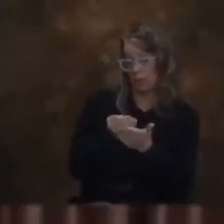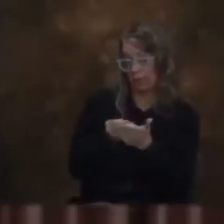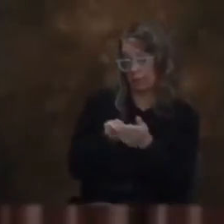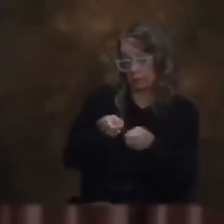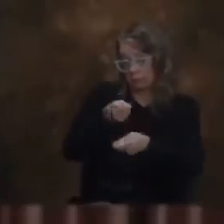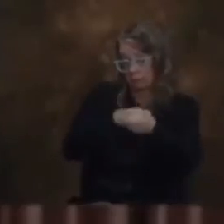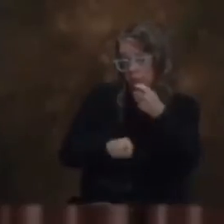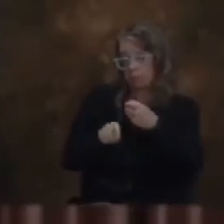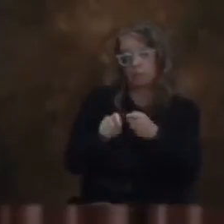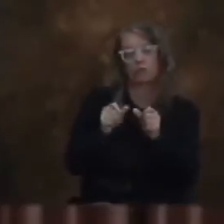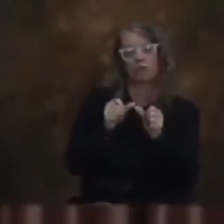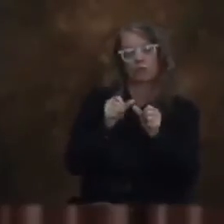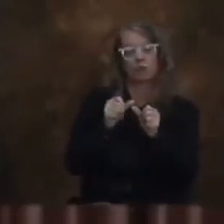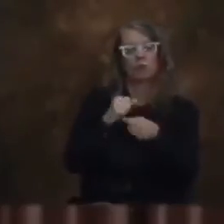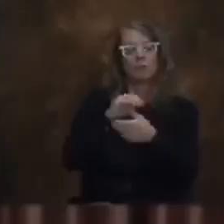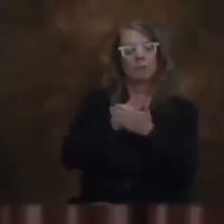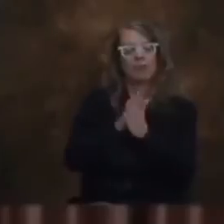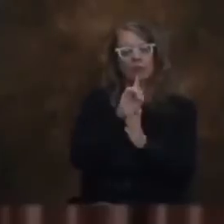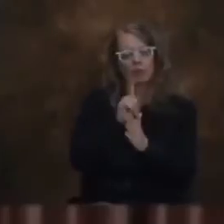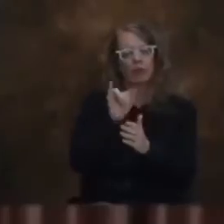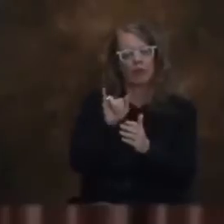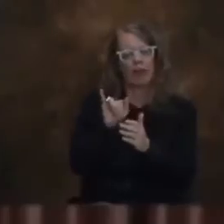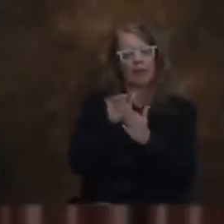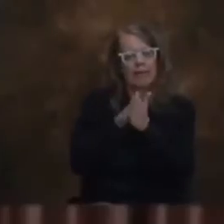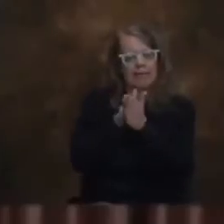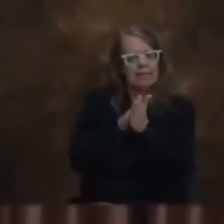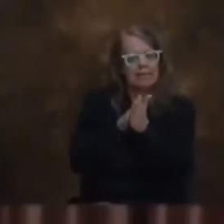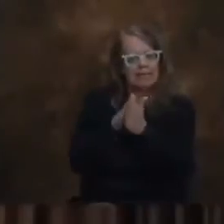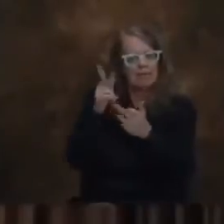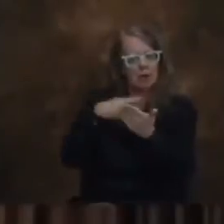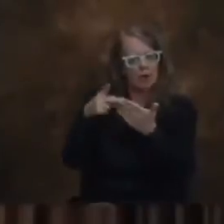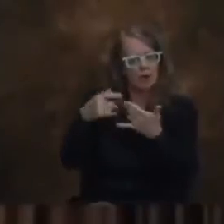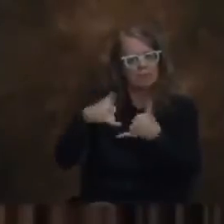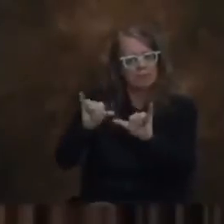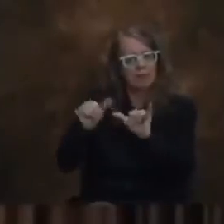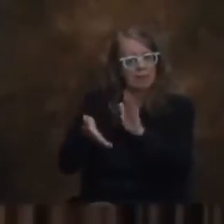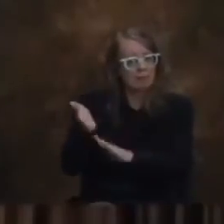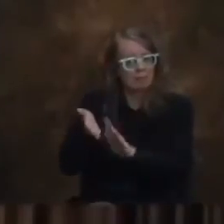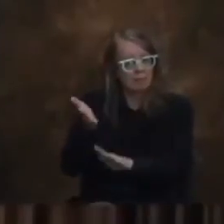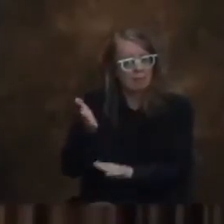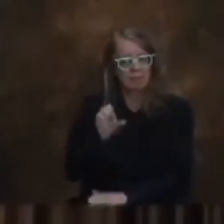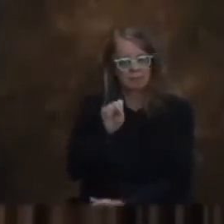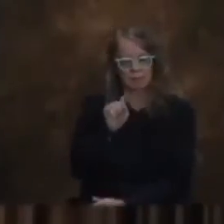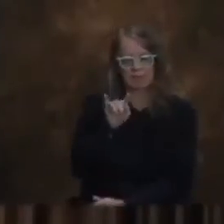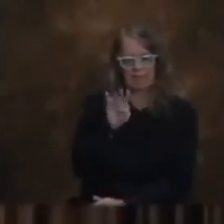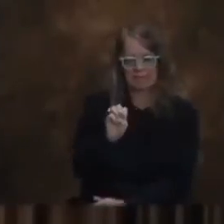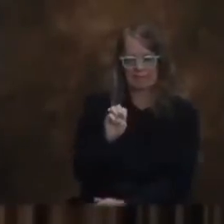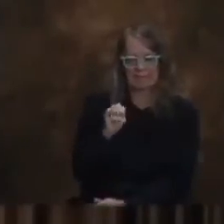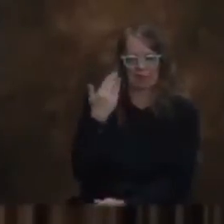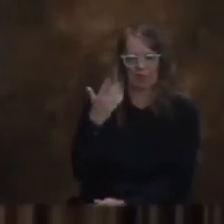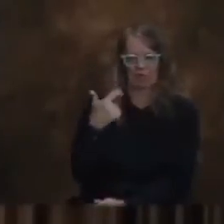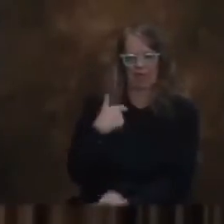para asegurar la continuidad de las vacunas yo no sé si puedo responder a esa pregunta